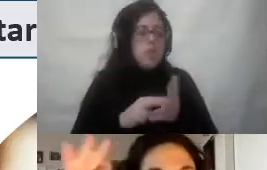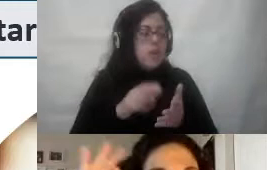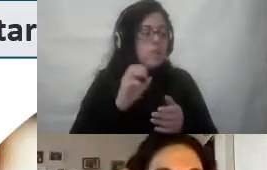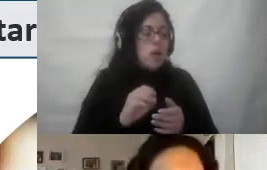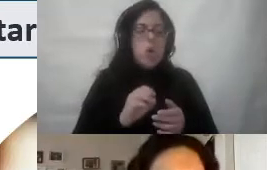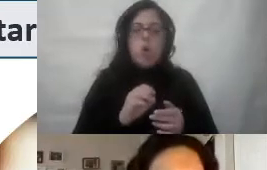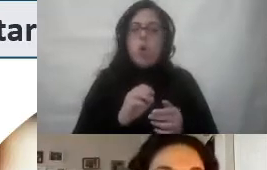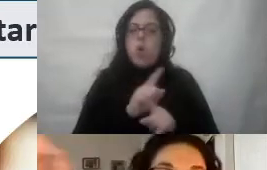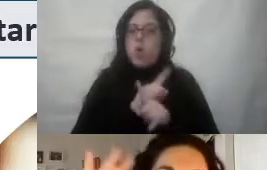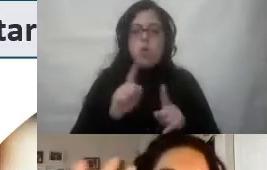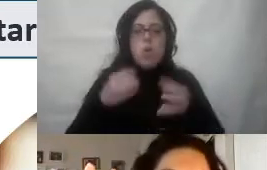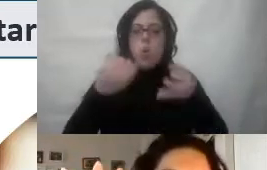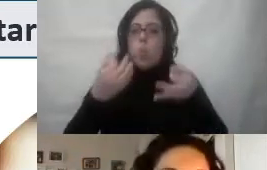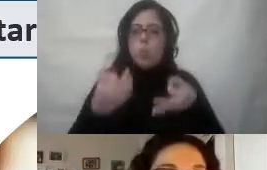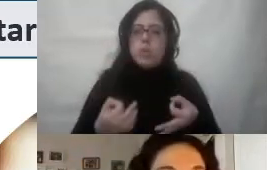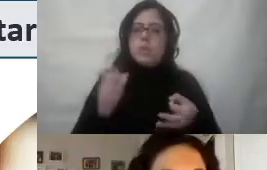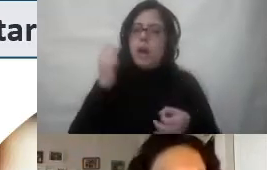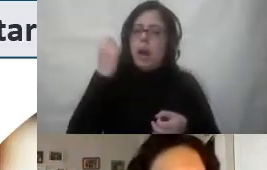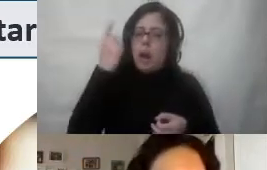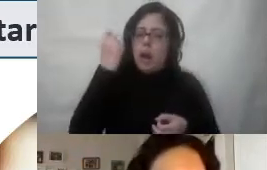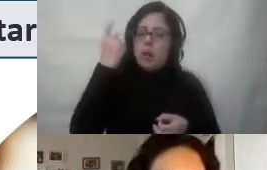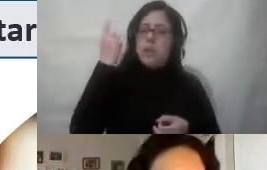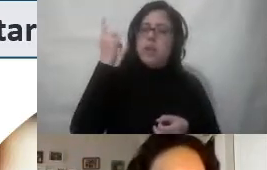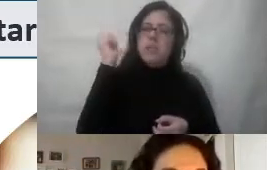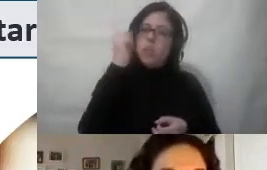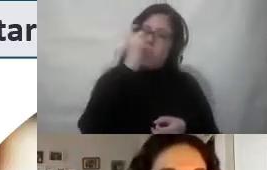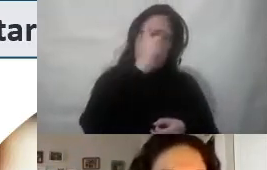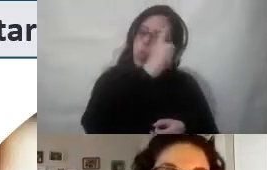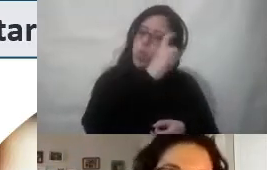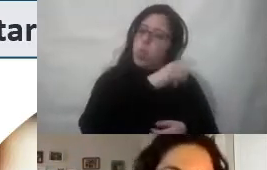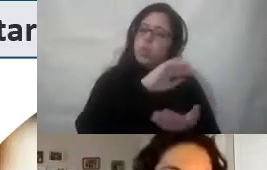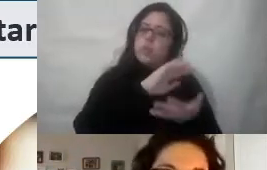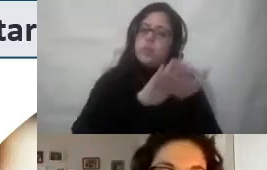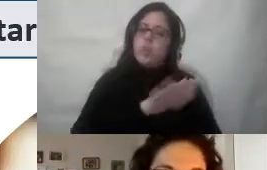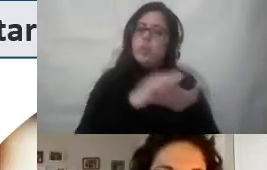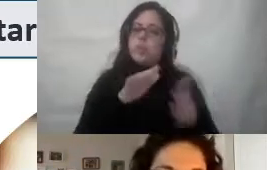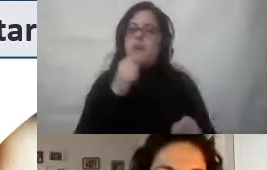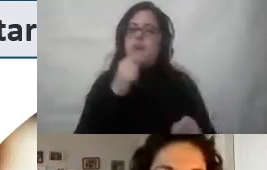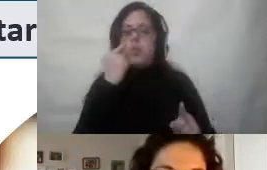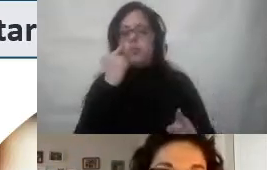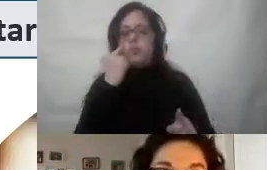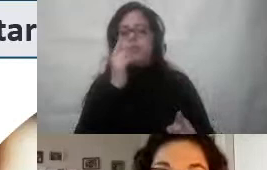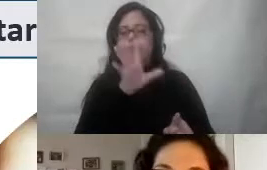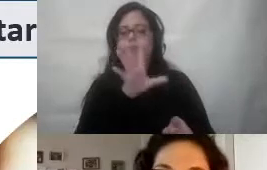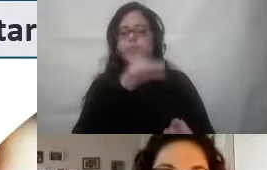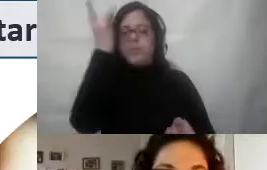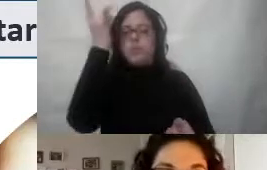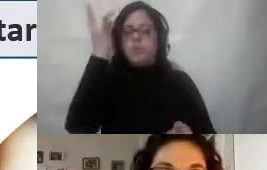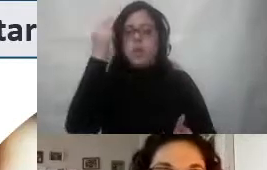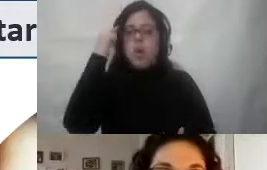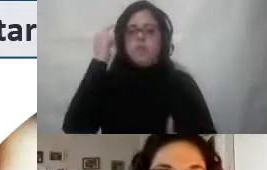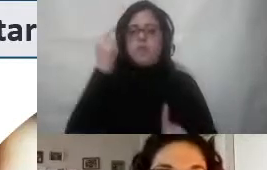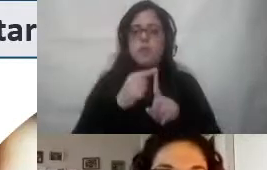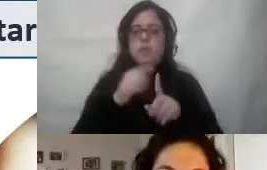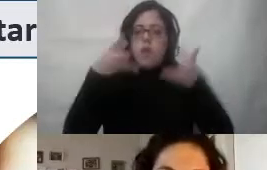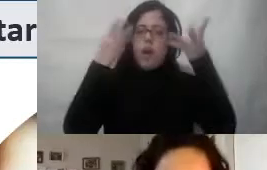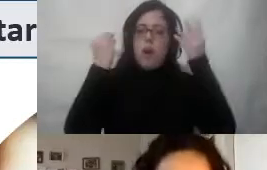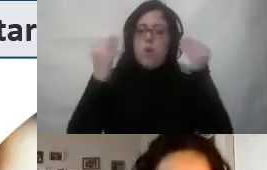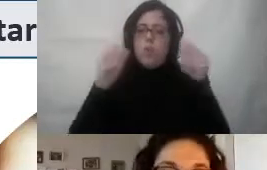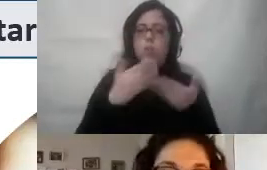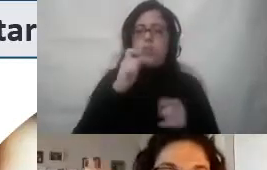posible comprender en profundidad si yo logro reconocer bien este objetivo de aprendizaje? Entonces me hago esa primera